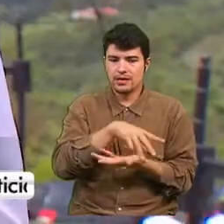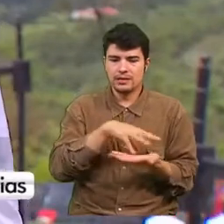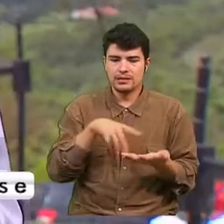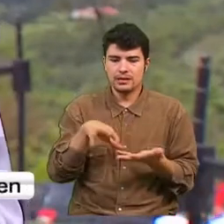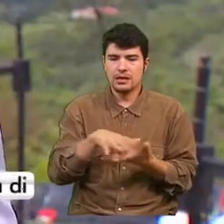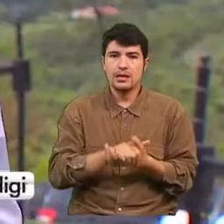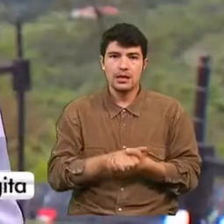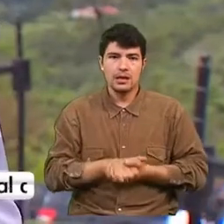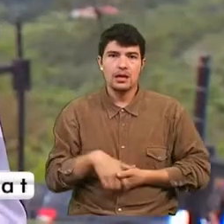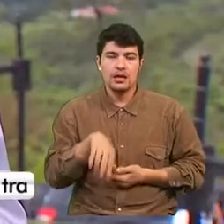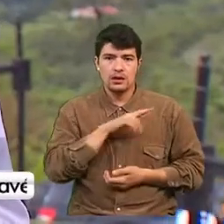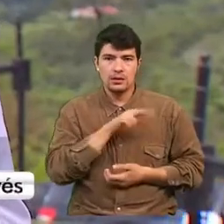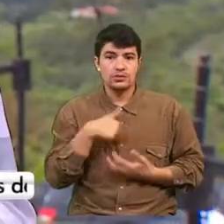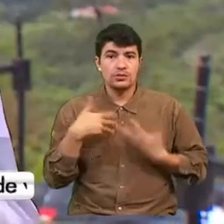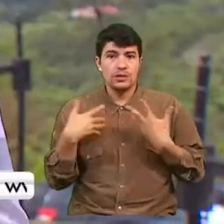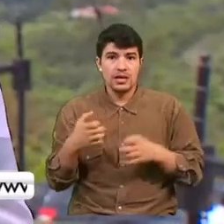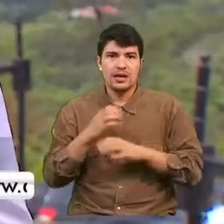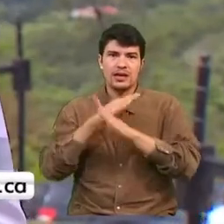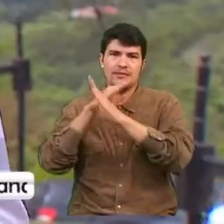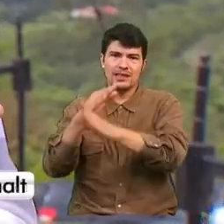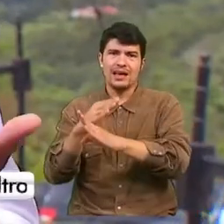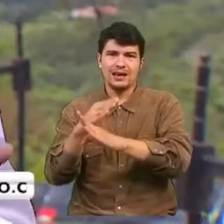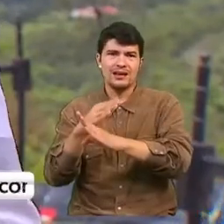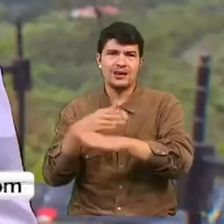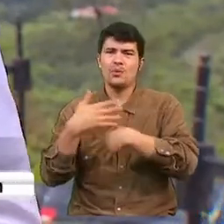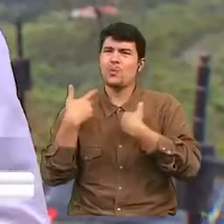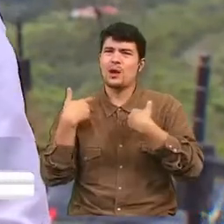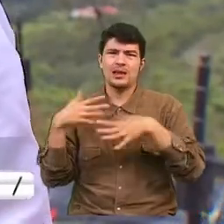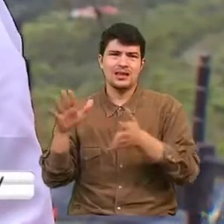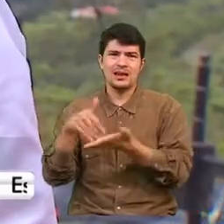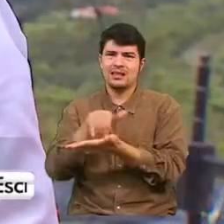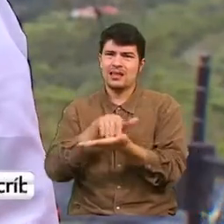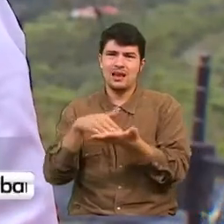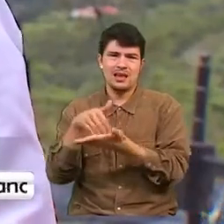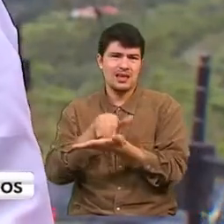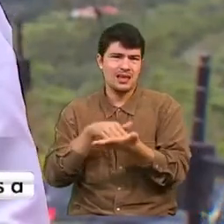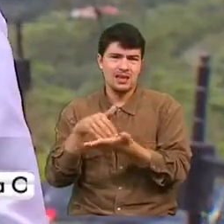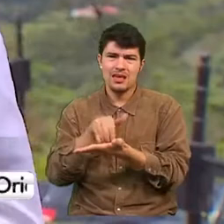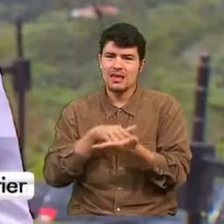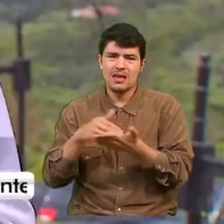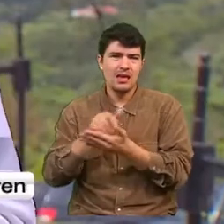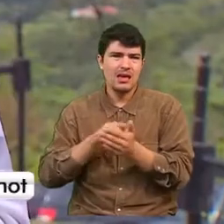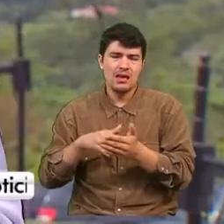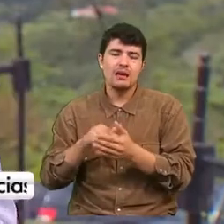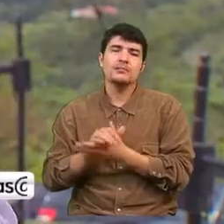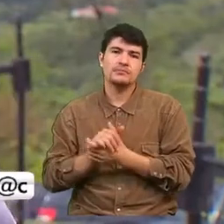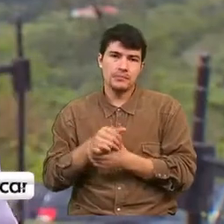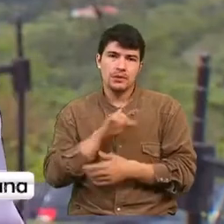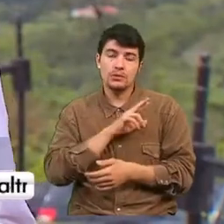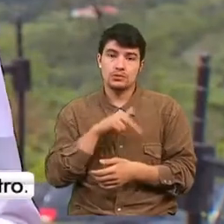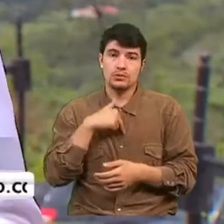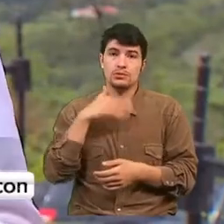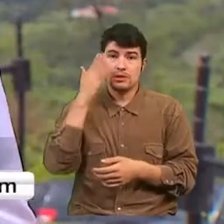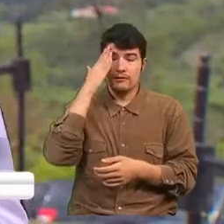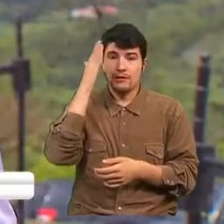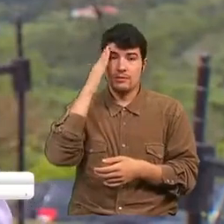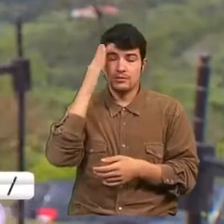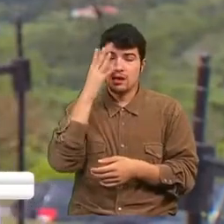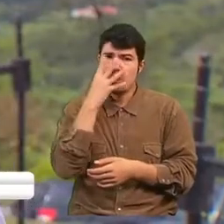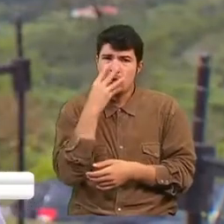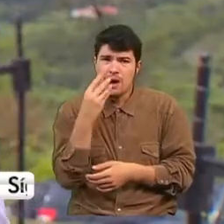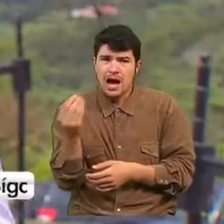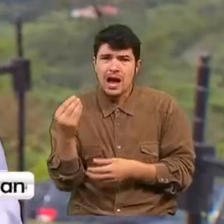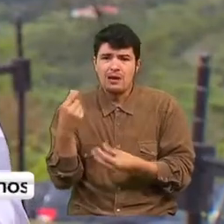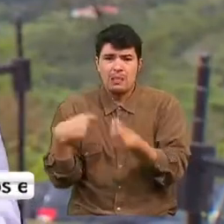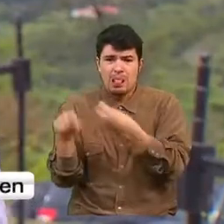Nosotros queremos evitar al máximo cualquier flagelo delincuencial que se pueda presentar, porque sabemos que todo lo delincuencial lo que trae